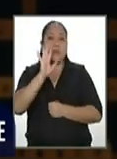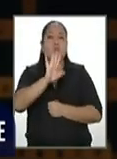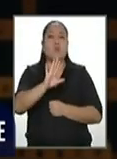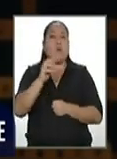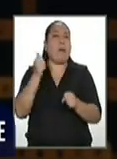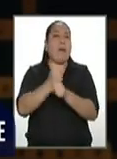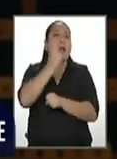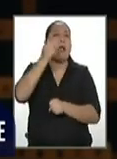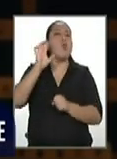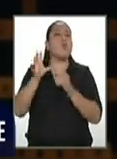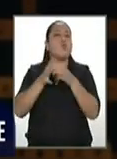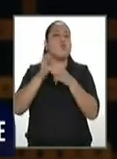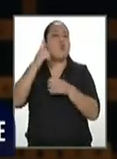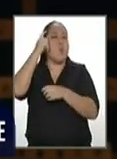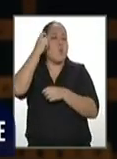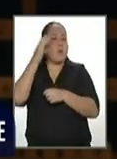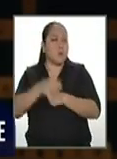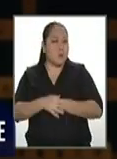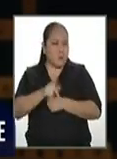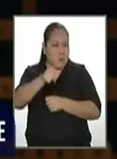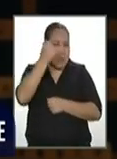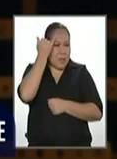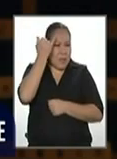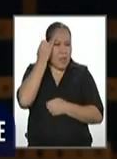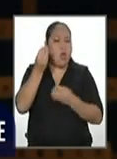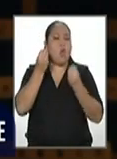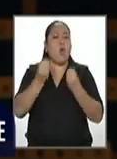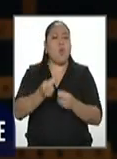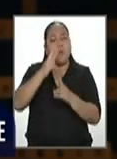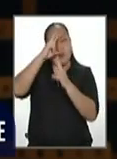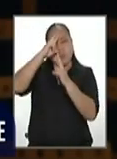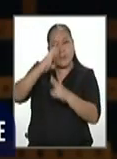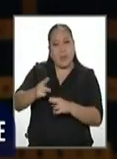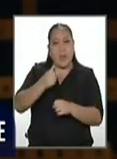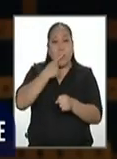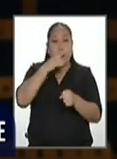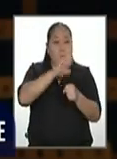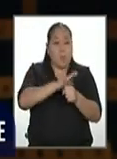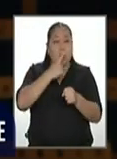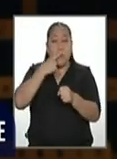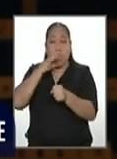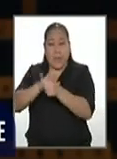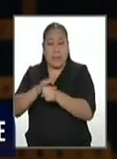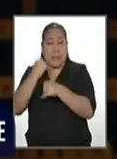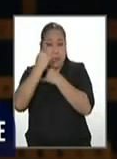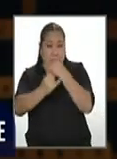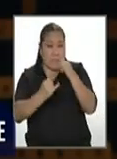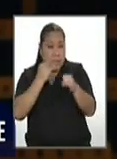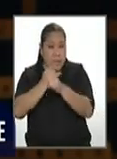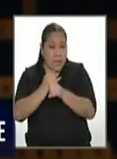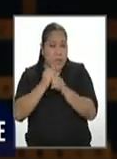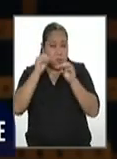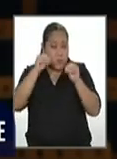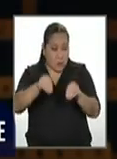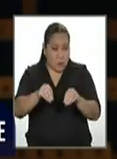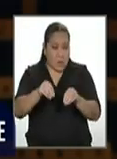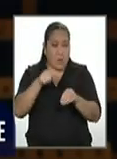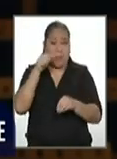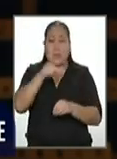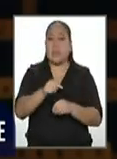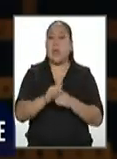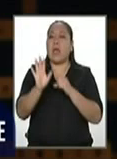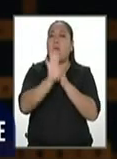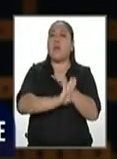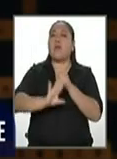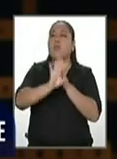partidos, una posición respecto a cómo cumplir con los compromisos internacionales respecto